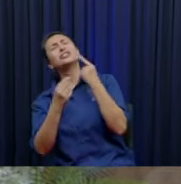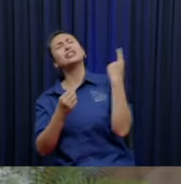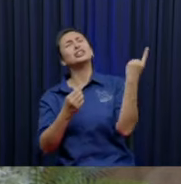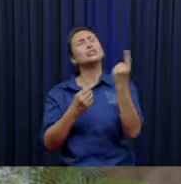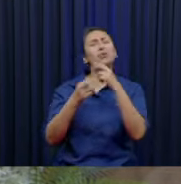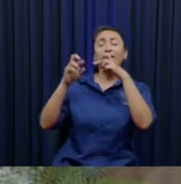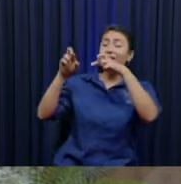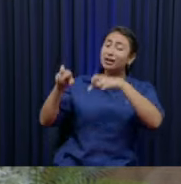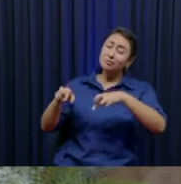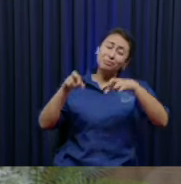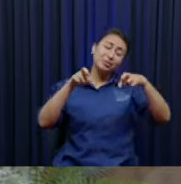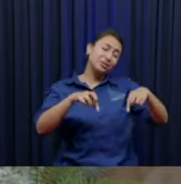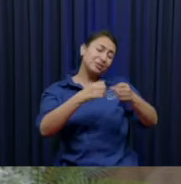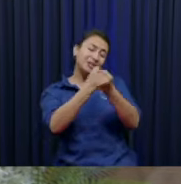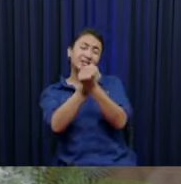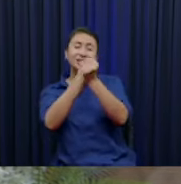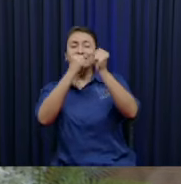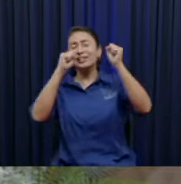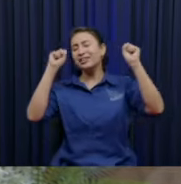que como que eso,